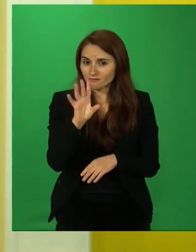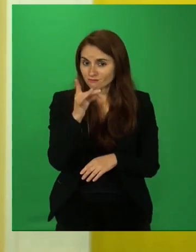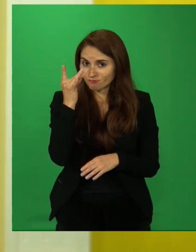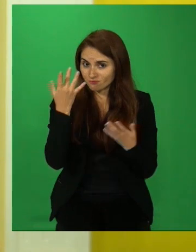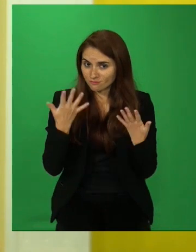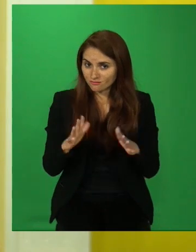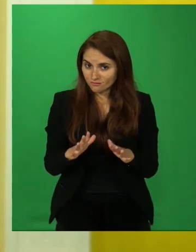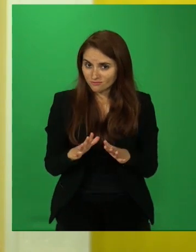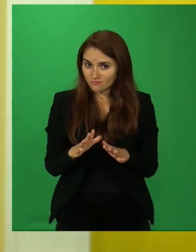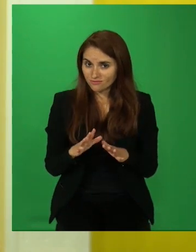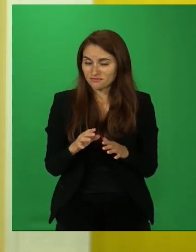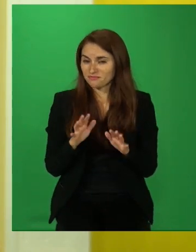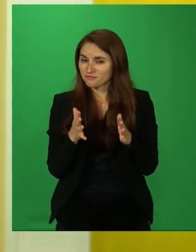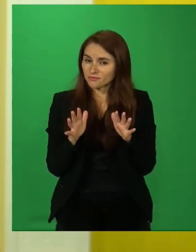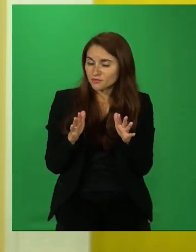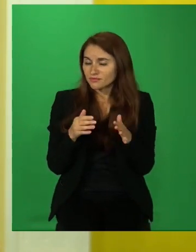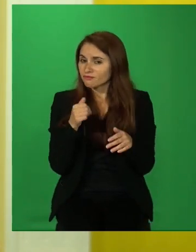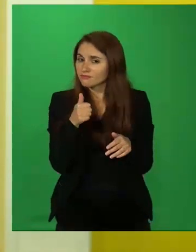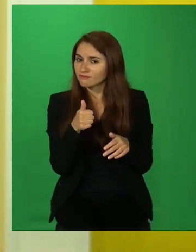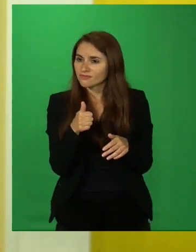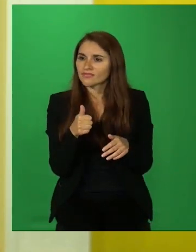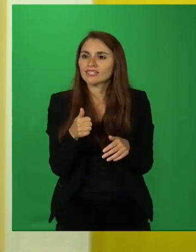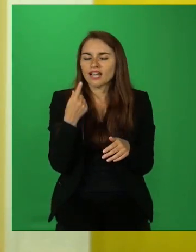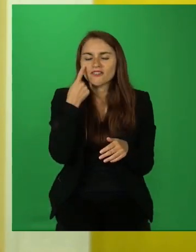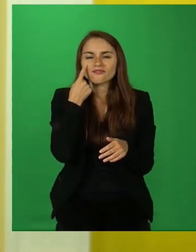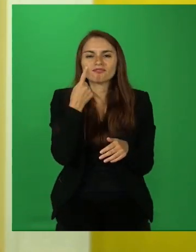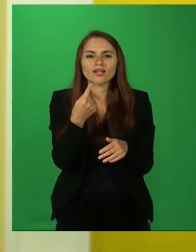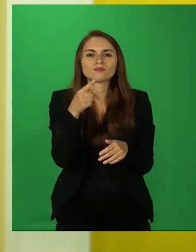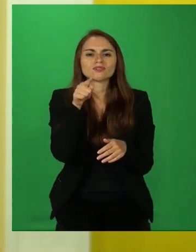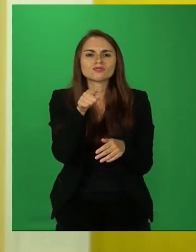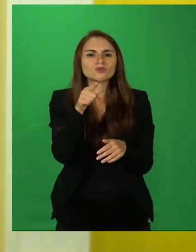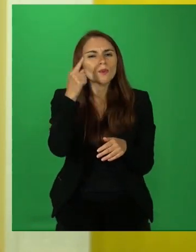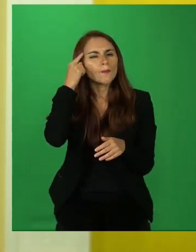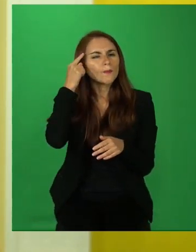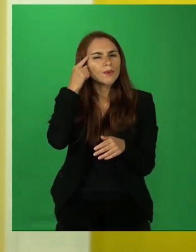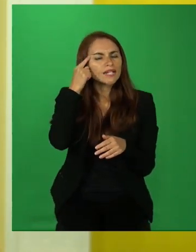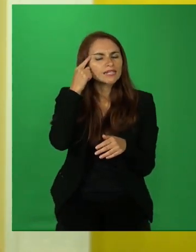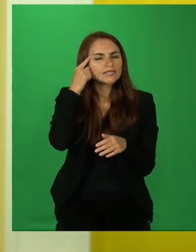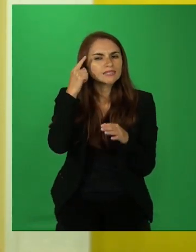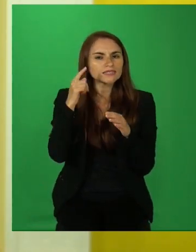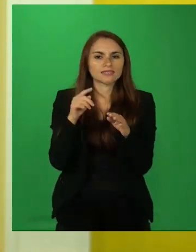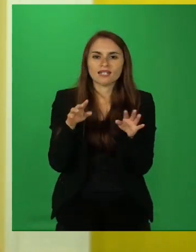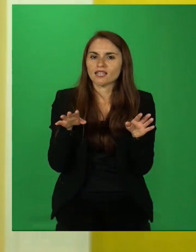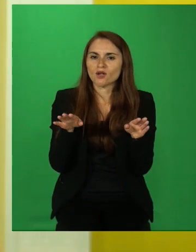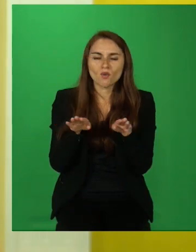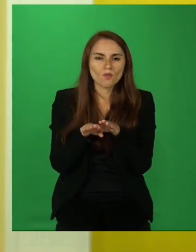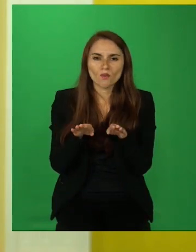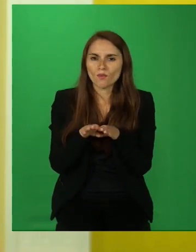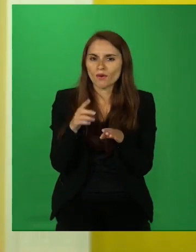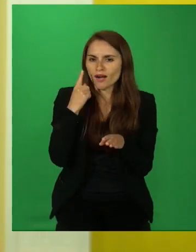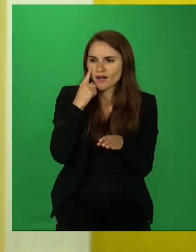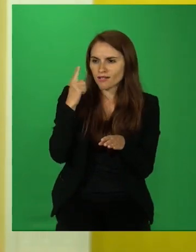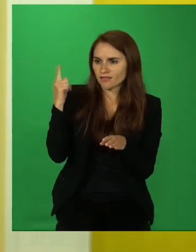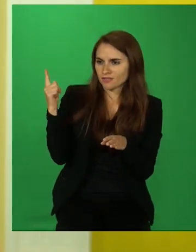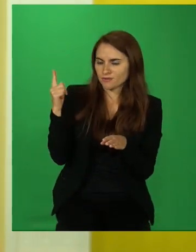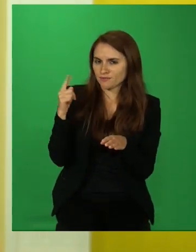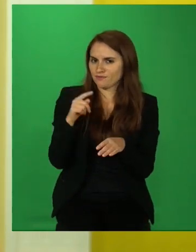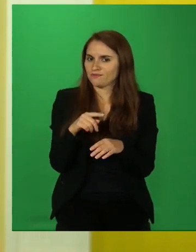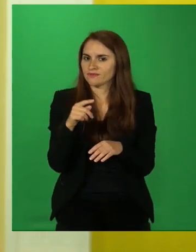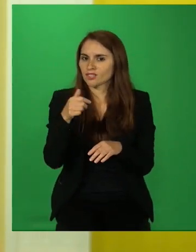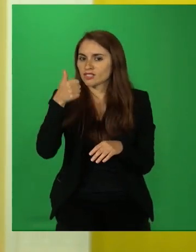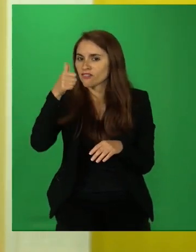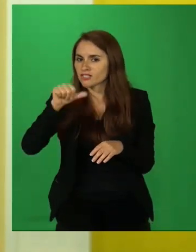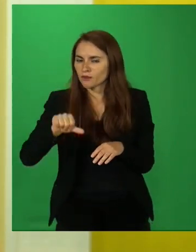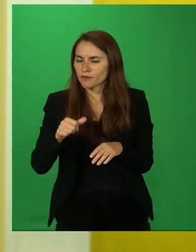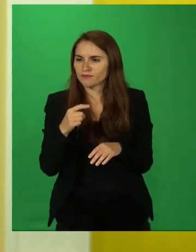lo tiene más o menos veamos entonces si lo que estás pensando o lo que estás diciendo desde tu casa es correcto